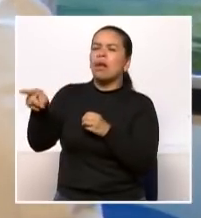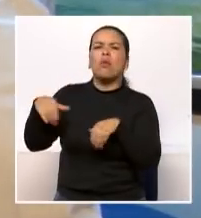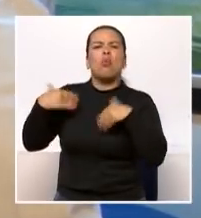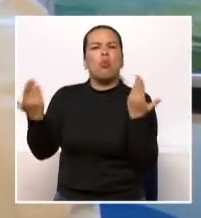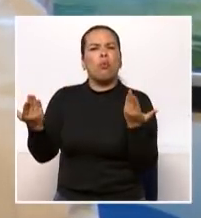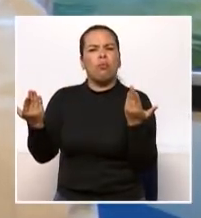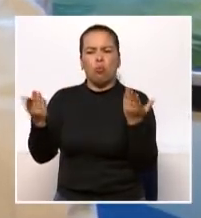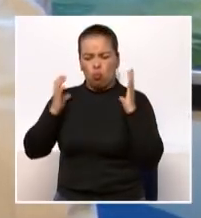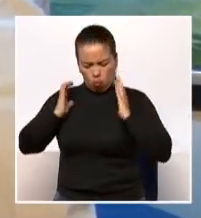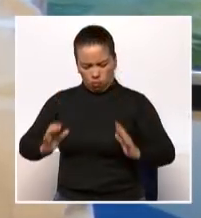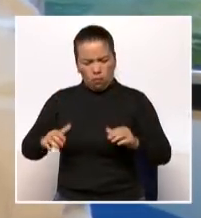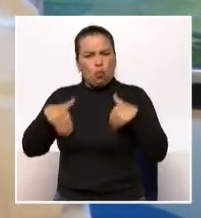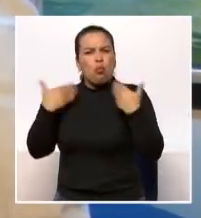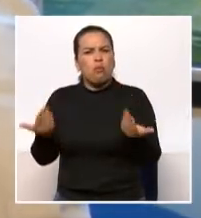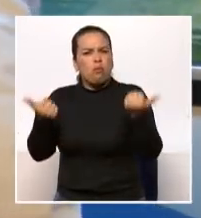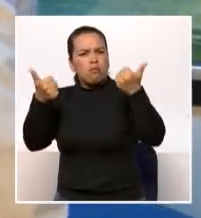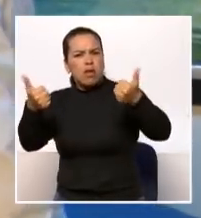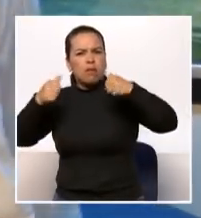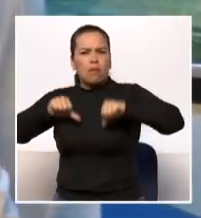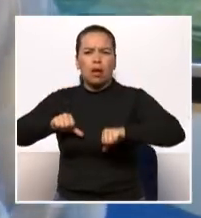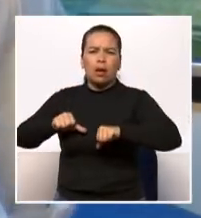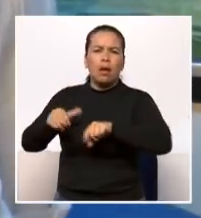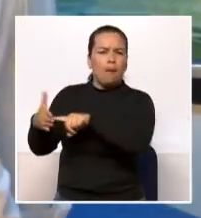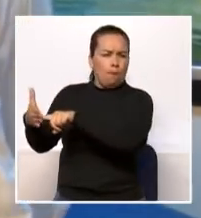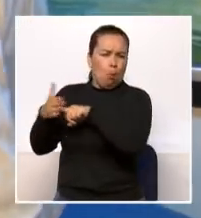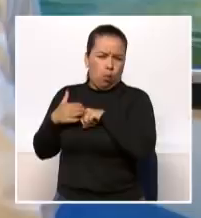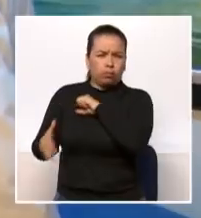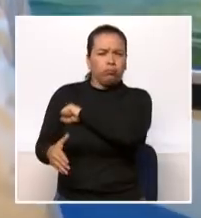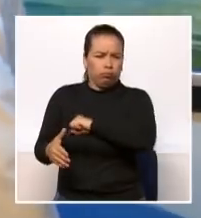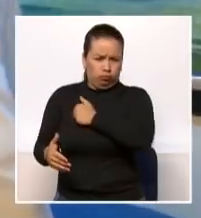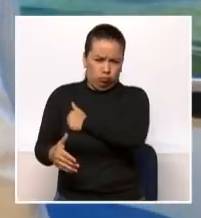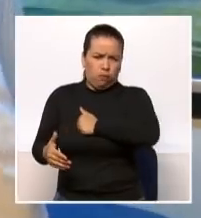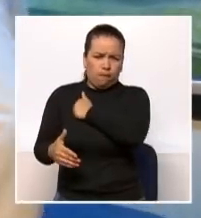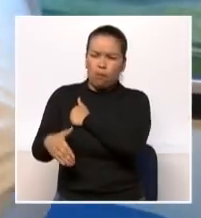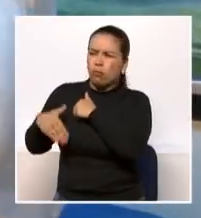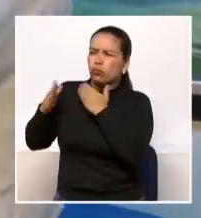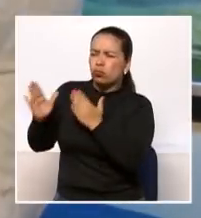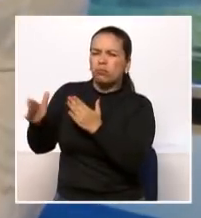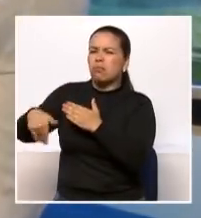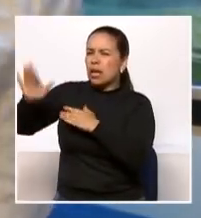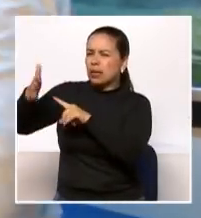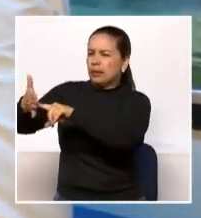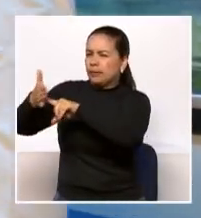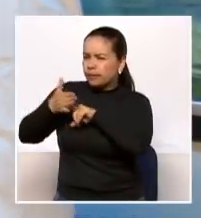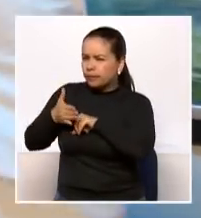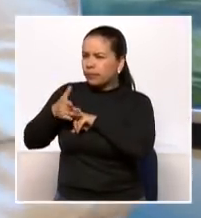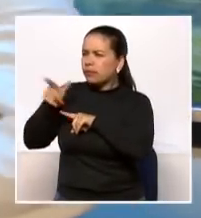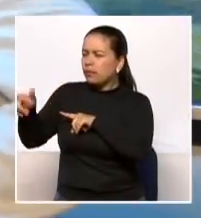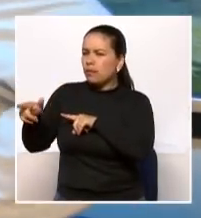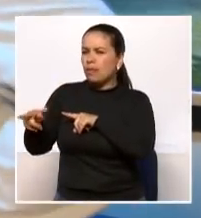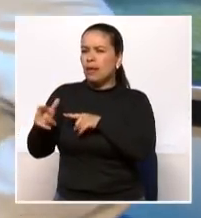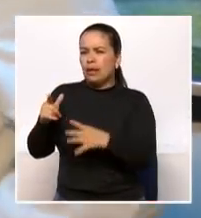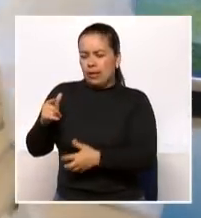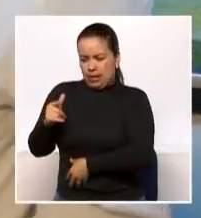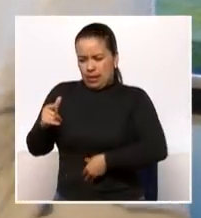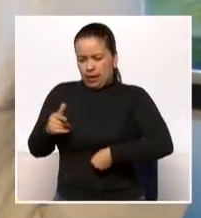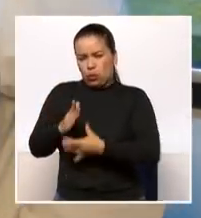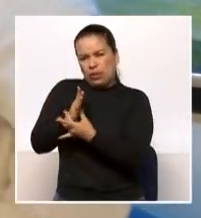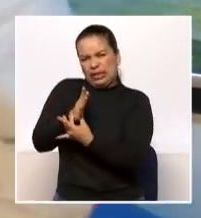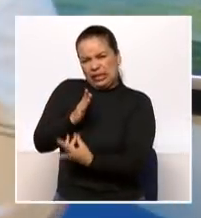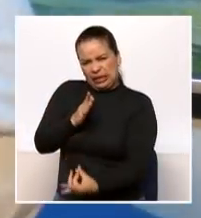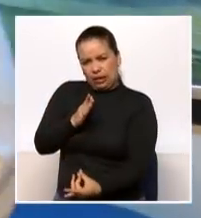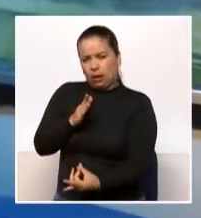estado. Y entonces, brevemente vamos a hablar de eso que es tan frecuente, que es ese hígado graso. Yo me paso por este